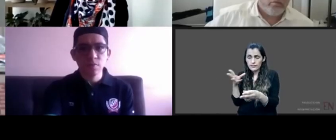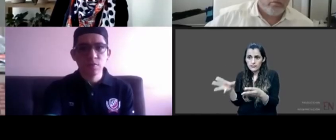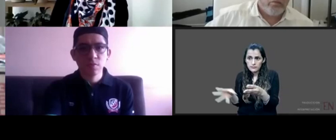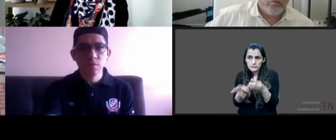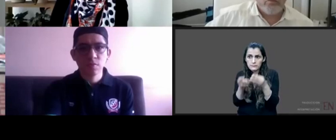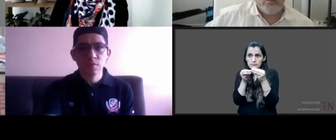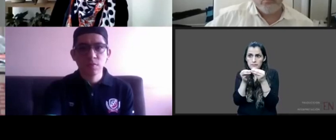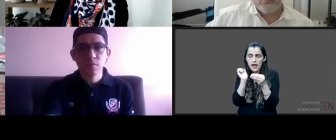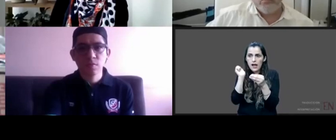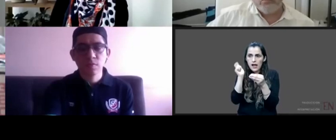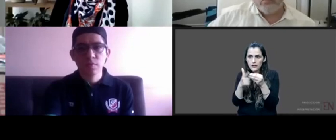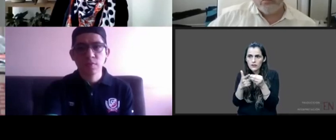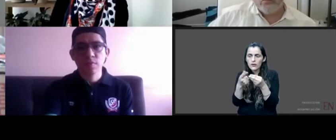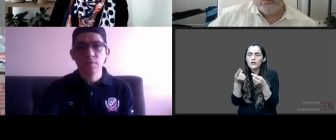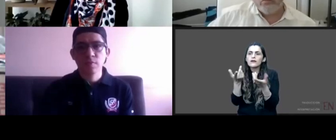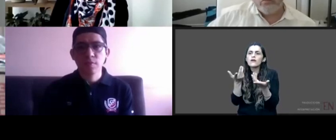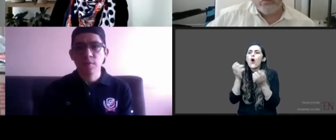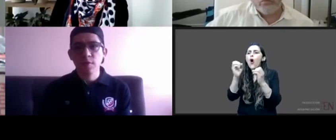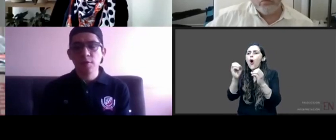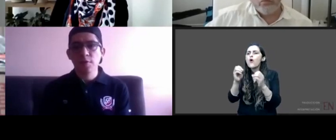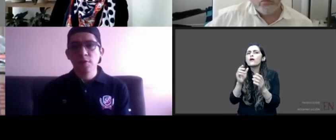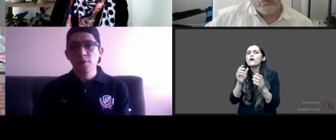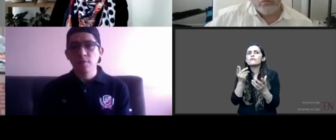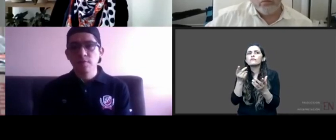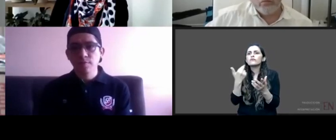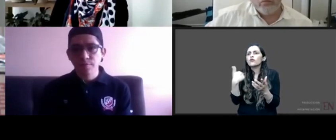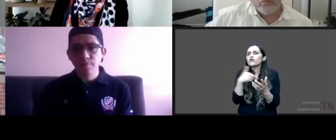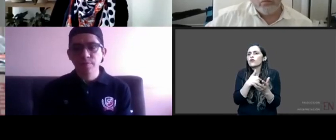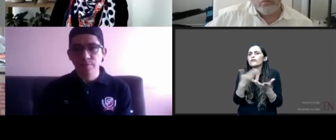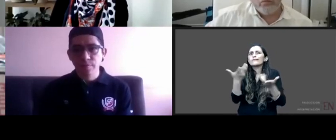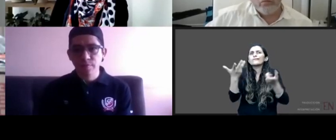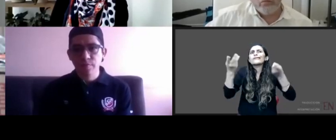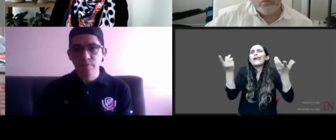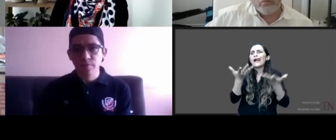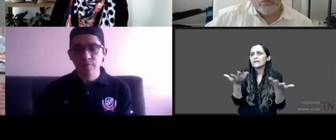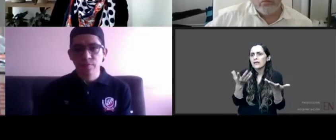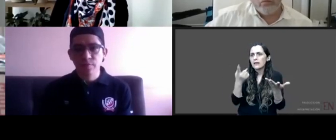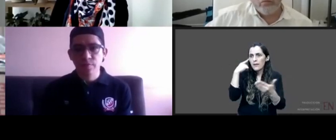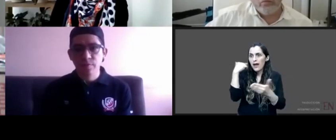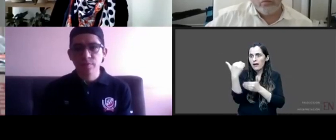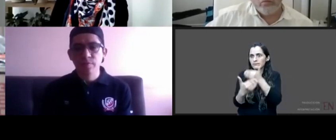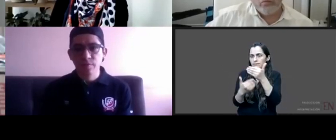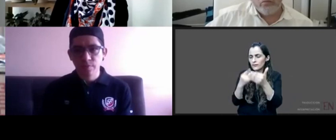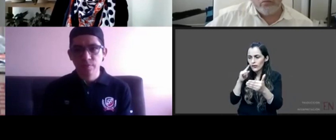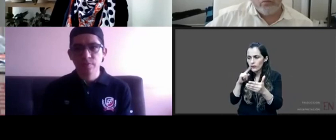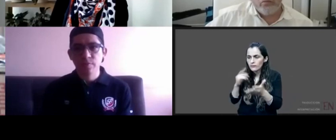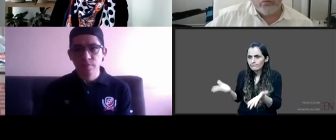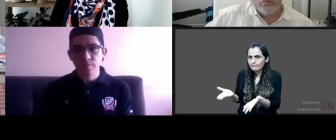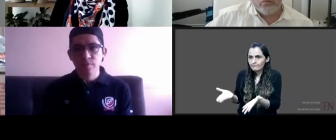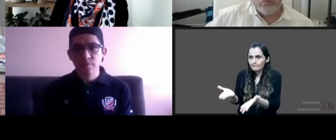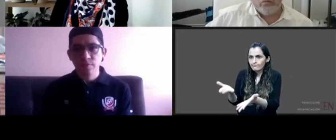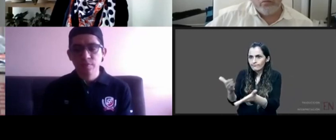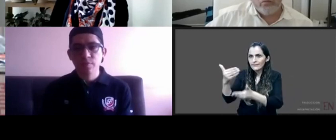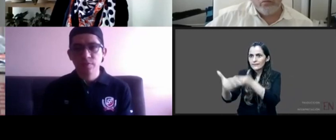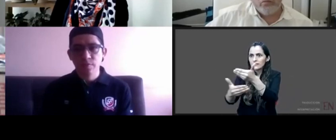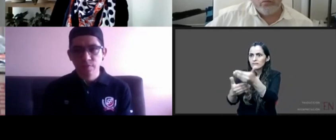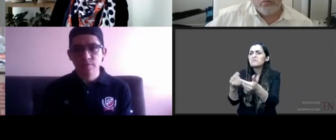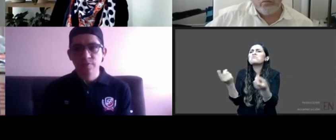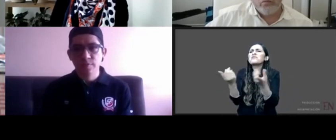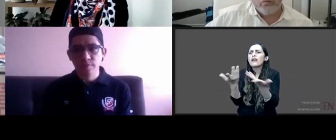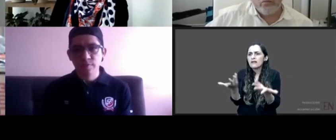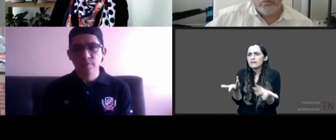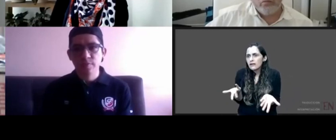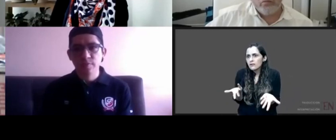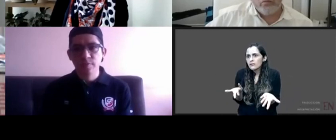justo qué hacemos, hacia dónde vamos, qué es necesario para que caminemos un poco más rápido, ¿no?, en